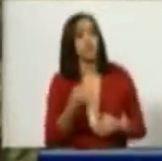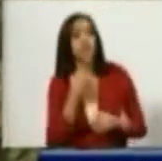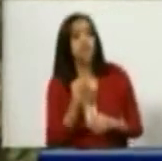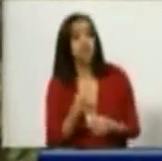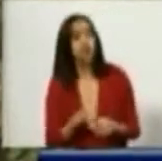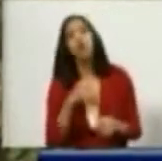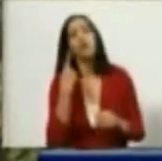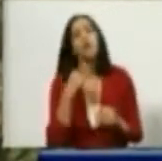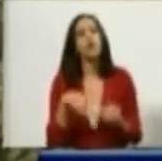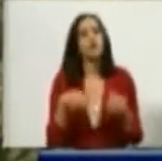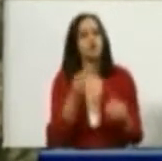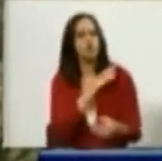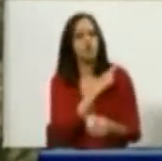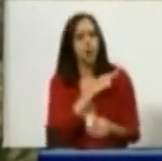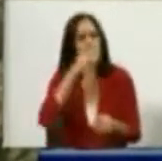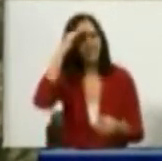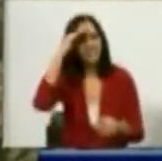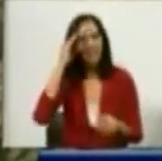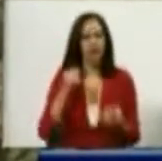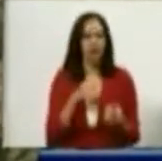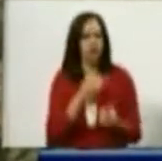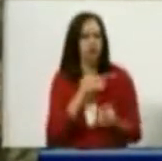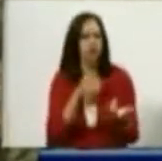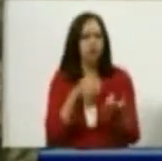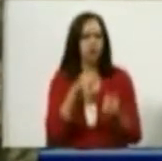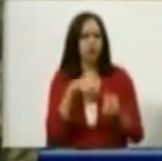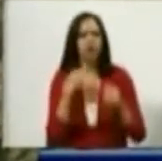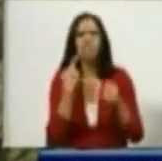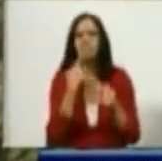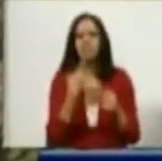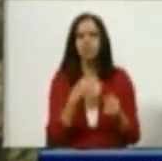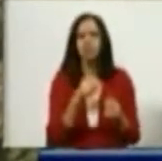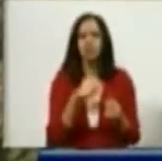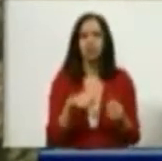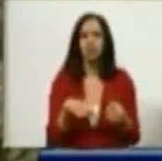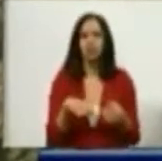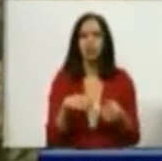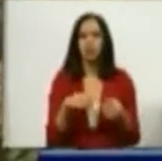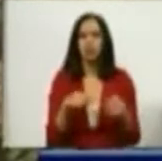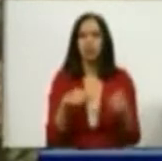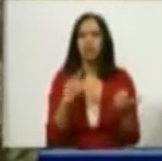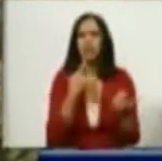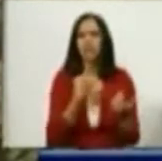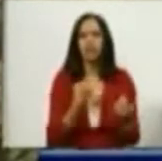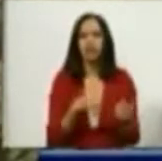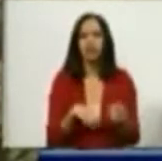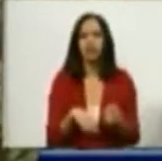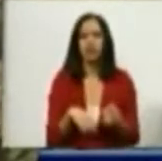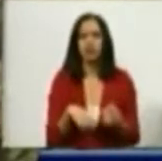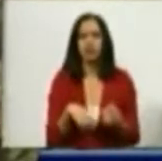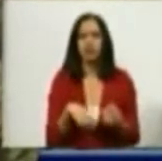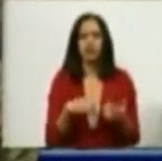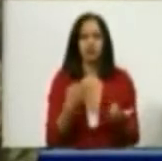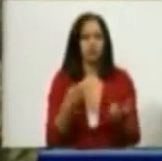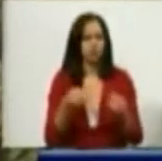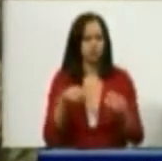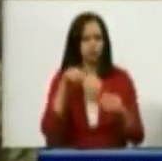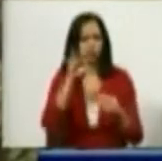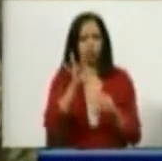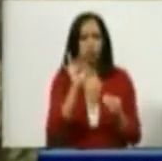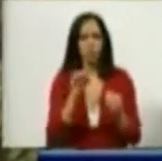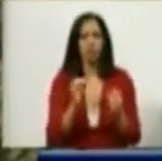un comandante unos comandante unos capitanes unos mayores los llaman los Cómo se llaman los tenientes lo llaman los los comacates los llaman